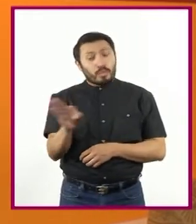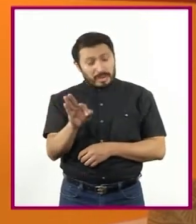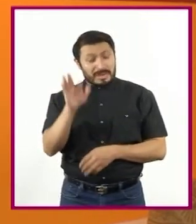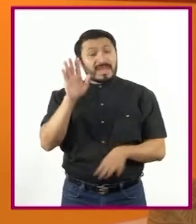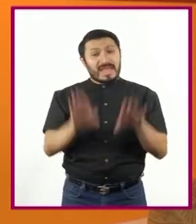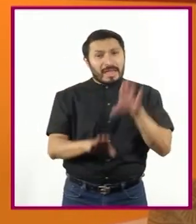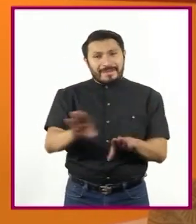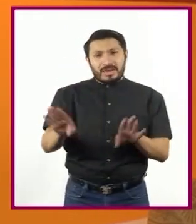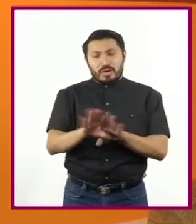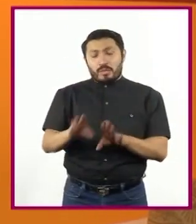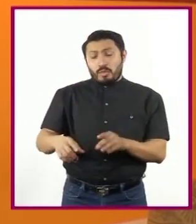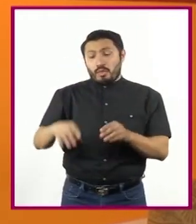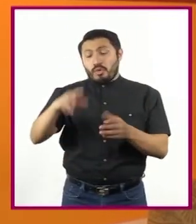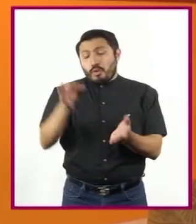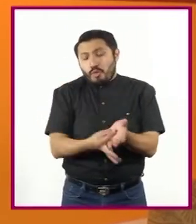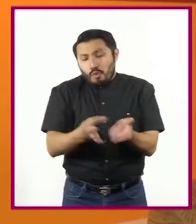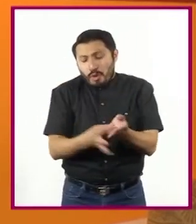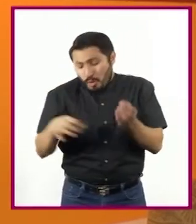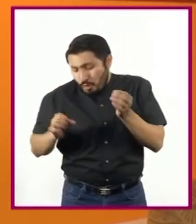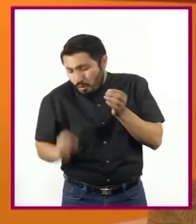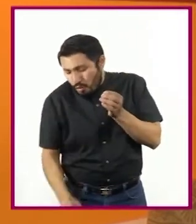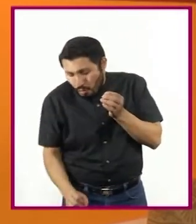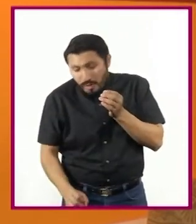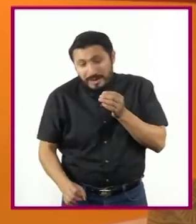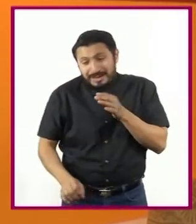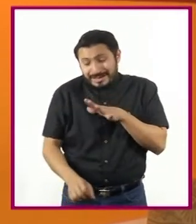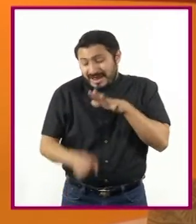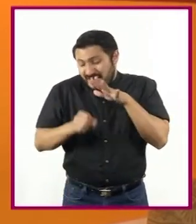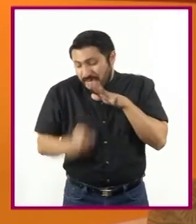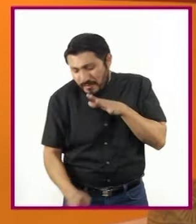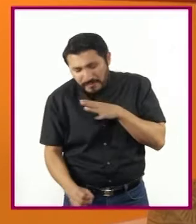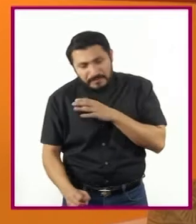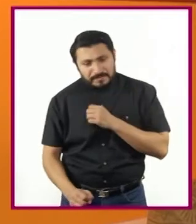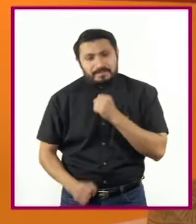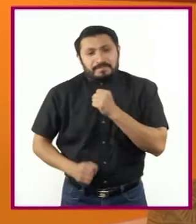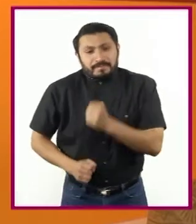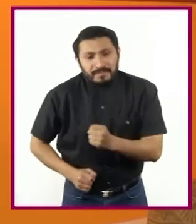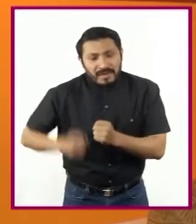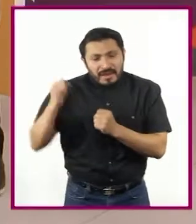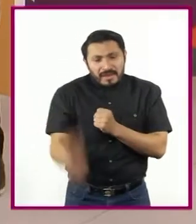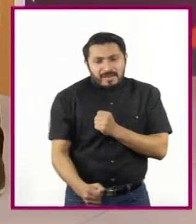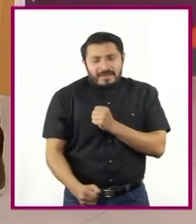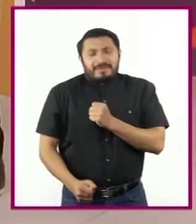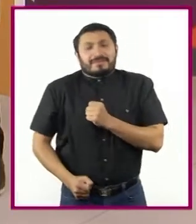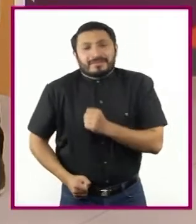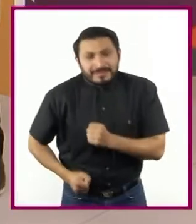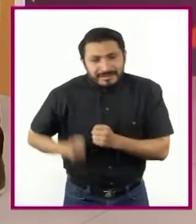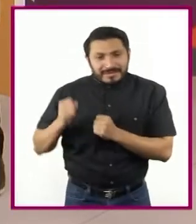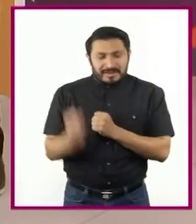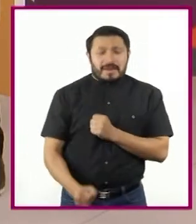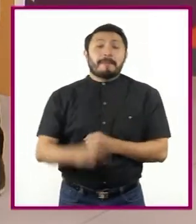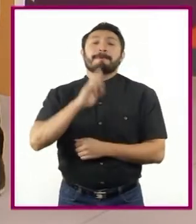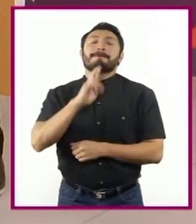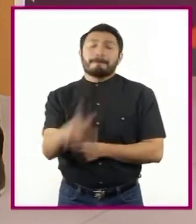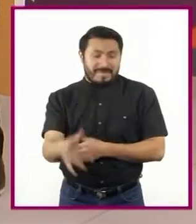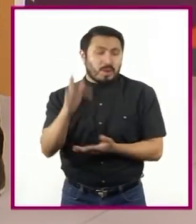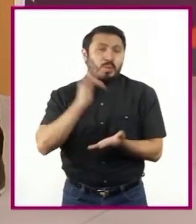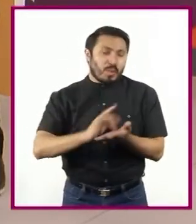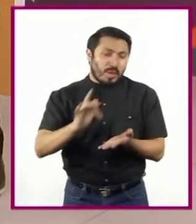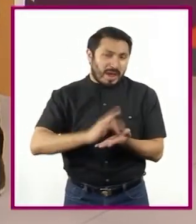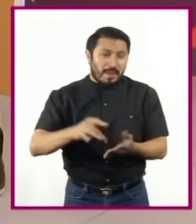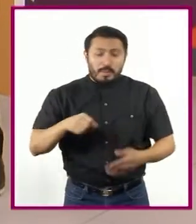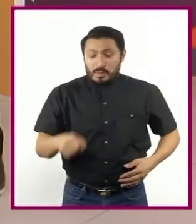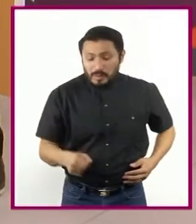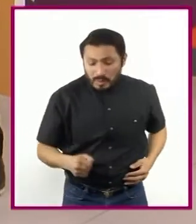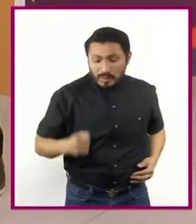llevar una punta de hierro que permite poder clavarlo en la tierra y con ello obtener mejor estabilidad al apoyarlo, así como